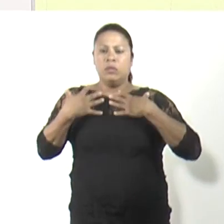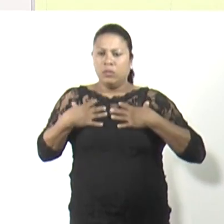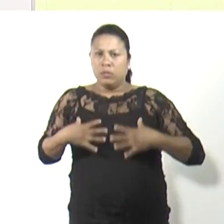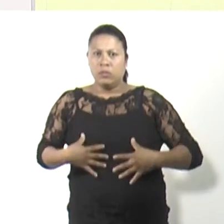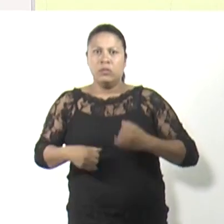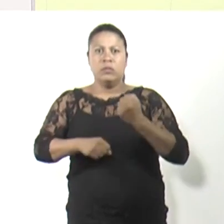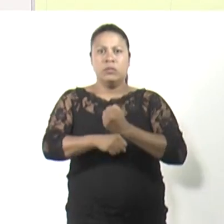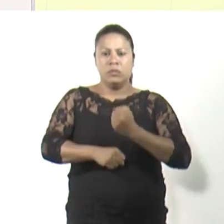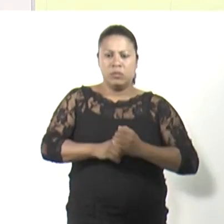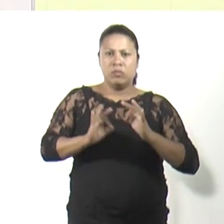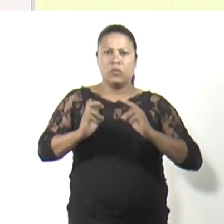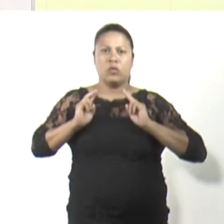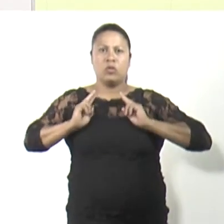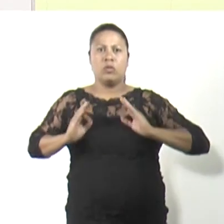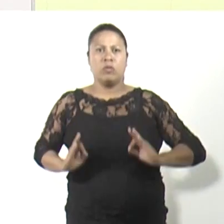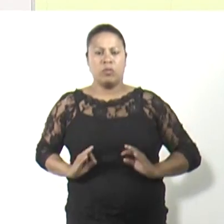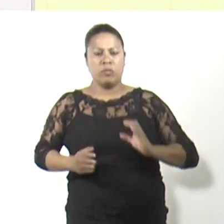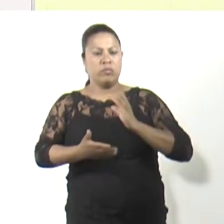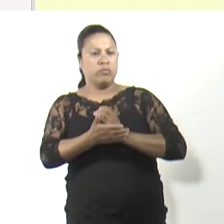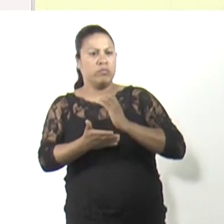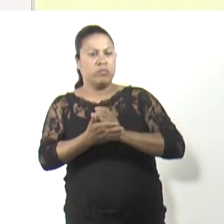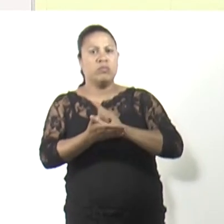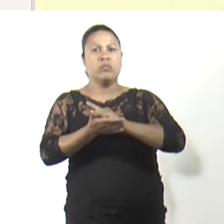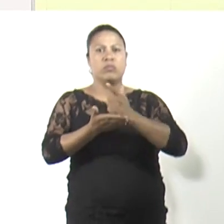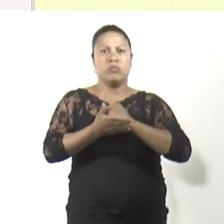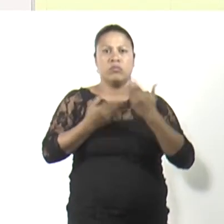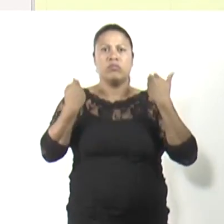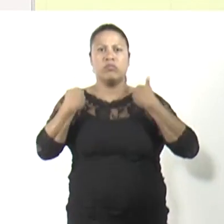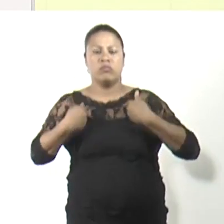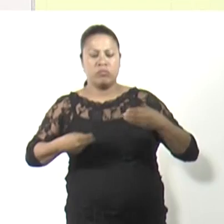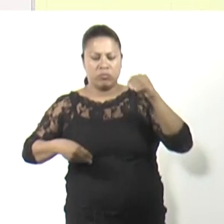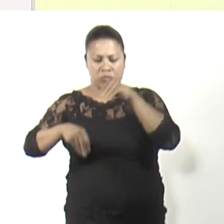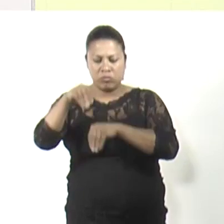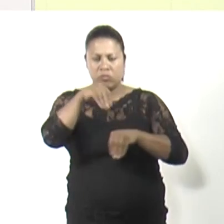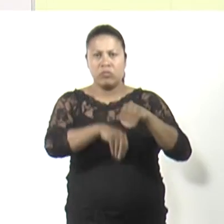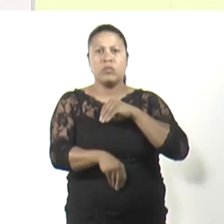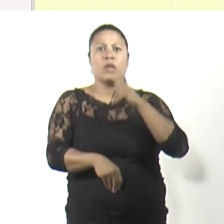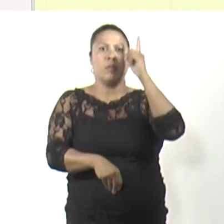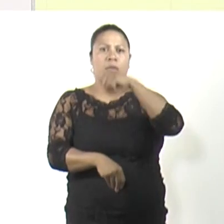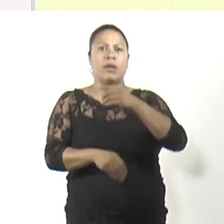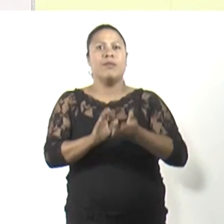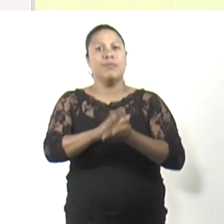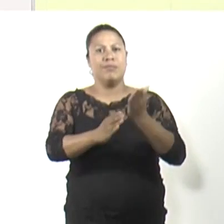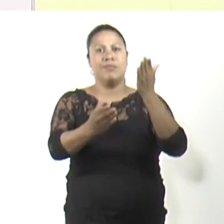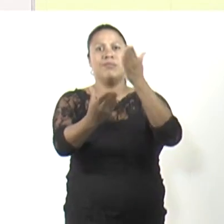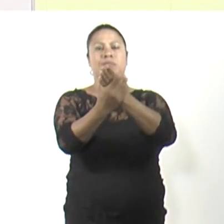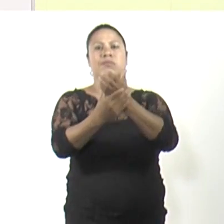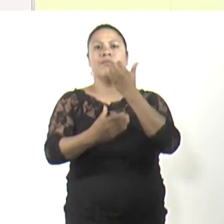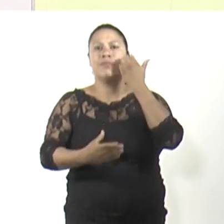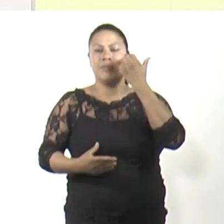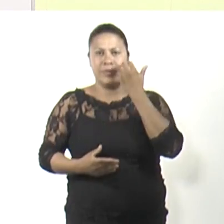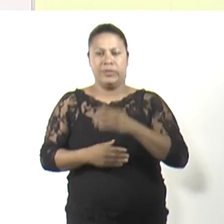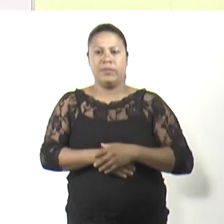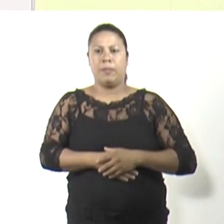calzado, con tus cuadernos, tus libros que corresponden para ese día, pero